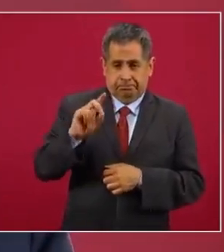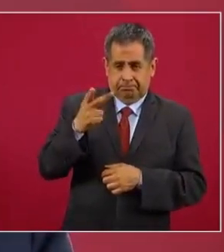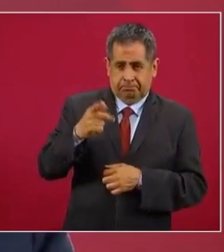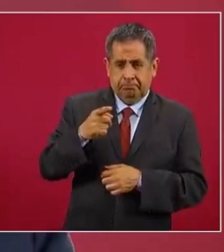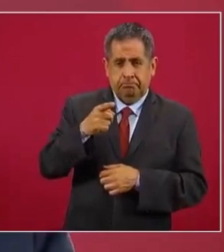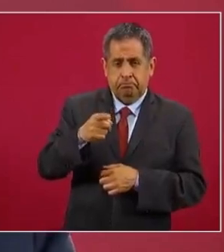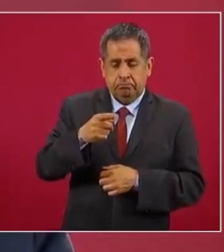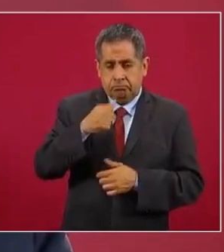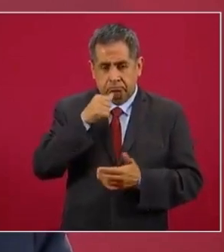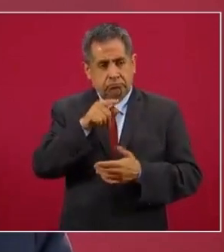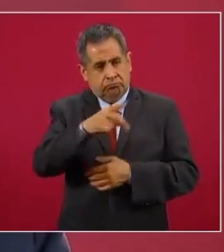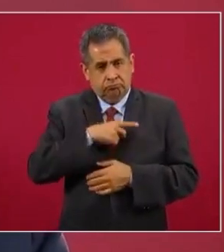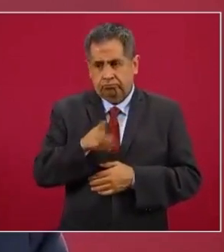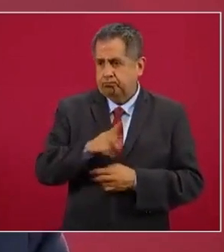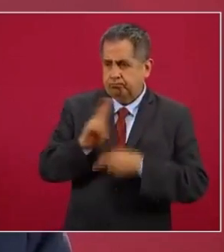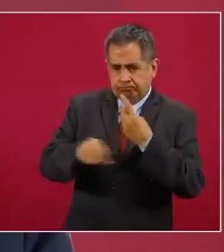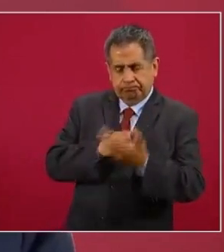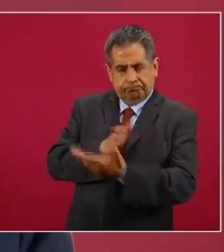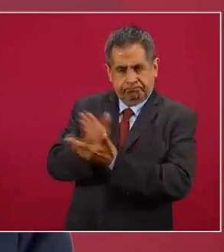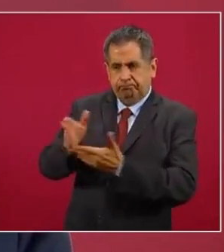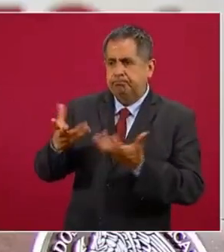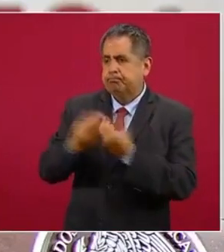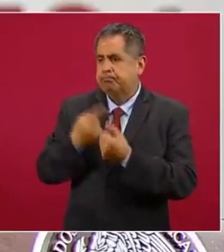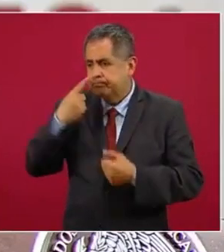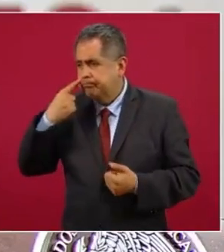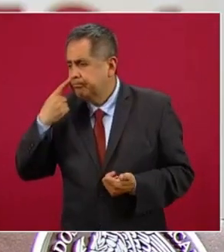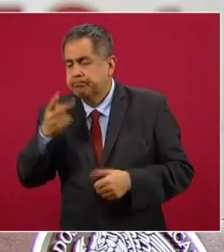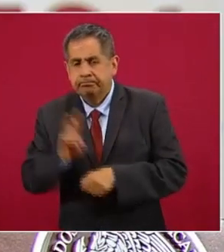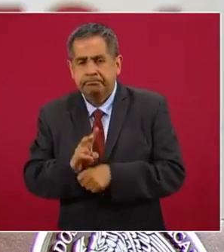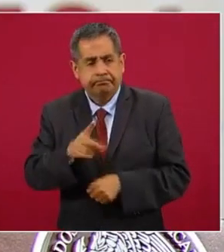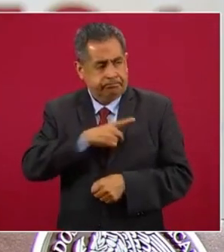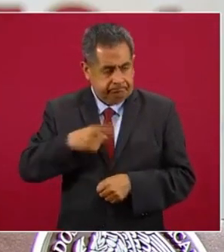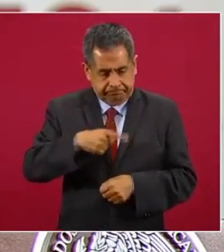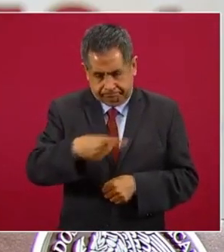por oficio, debería de intervenir.